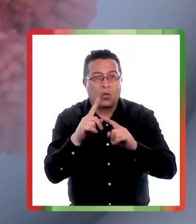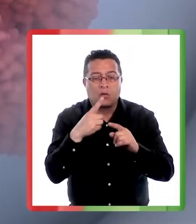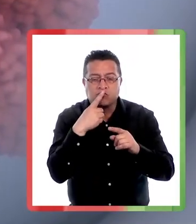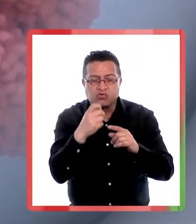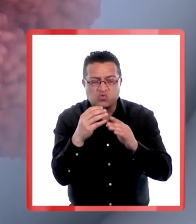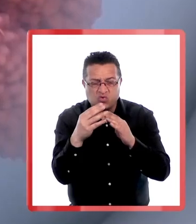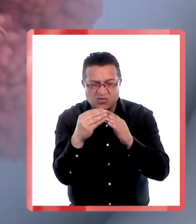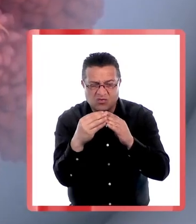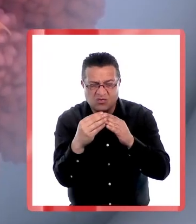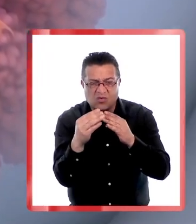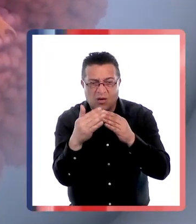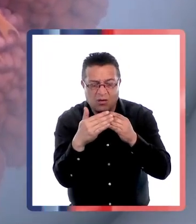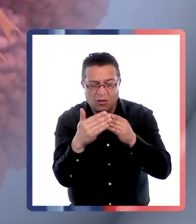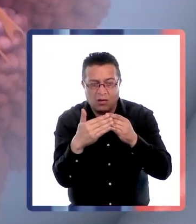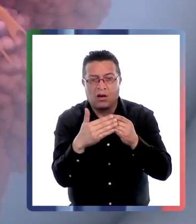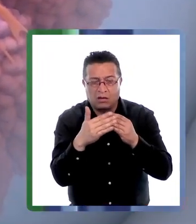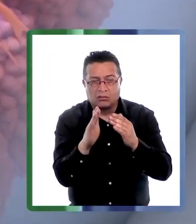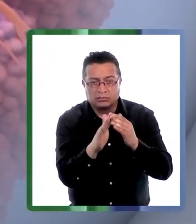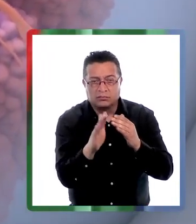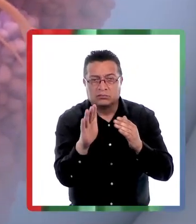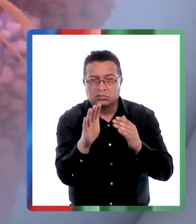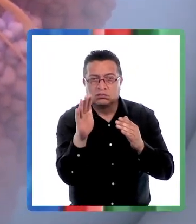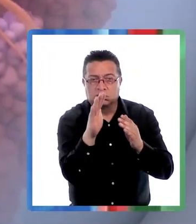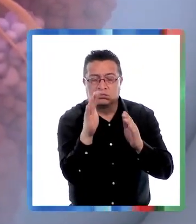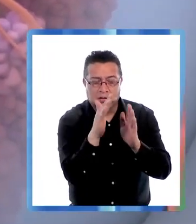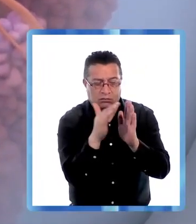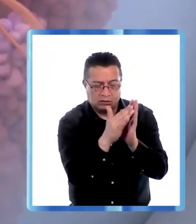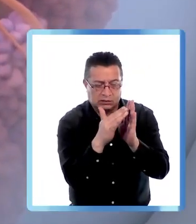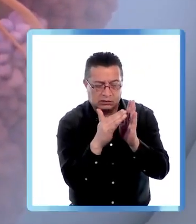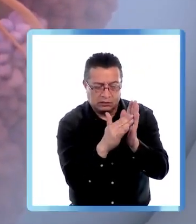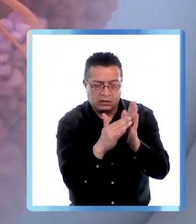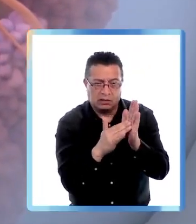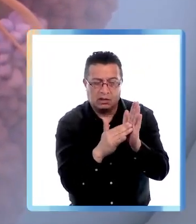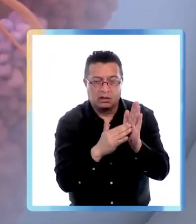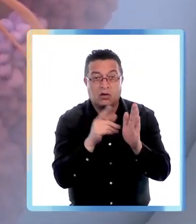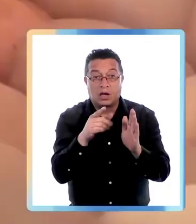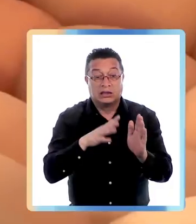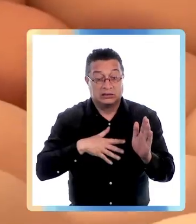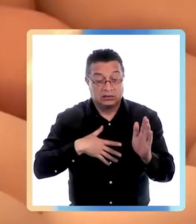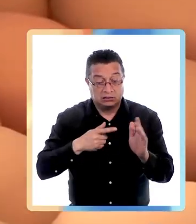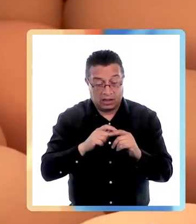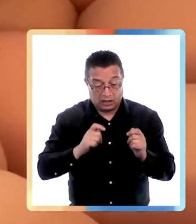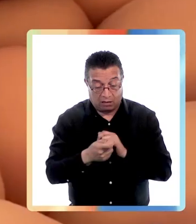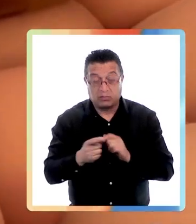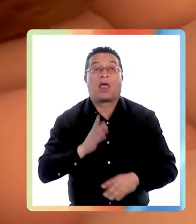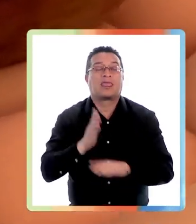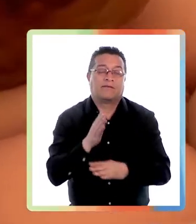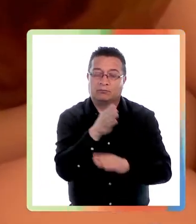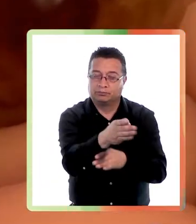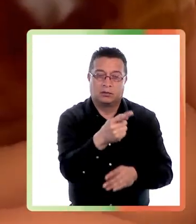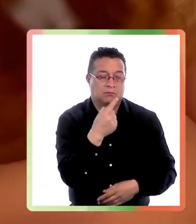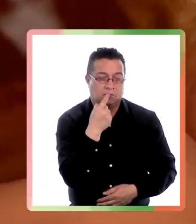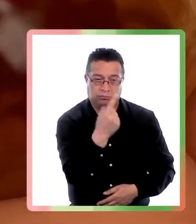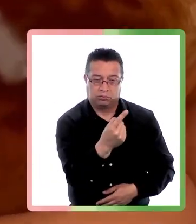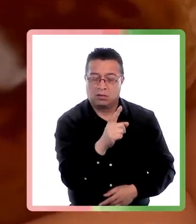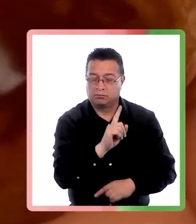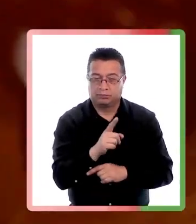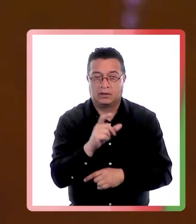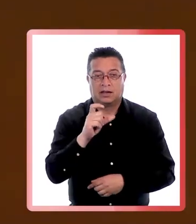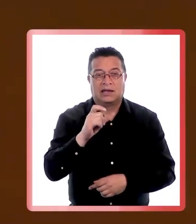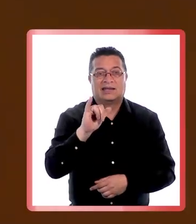de mayor consistencia que pueda ser palpable. Una Perfecto. mujer que detecta cualquier cambio en su mama tiene que consultar